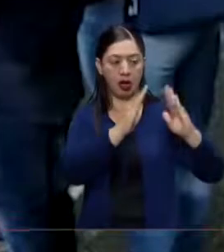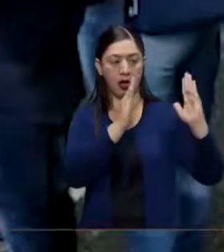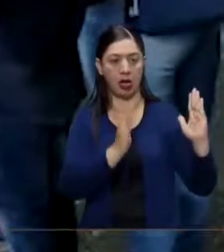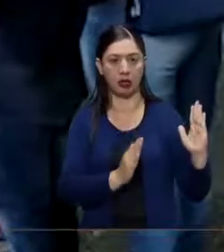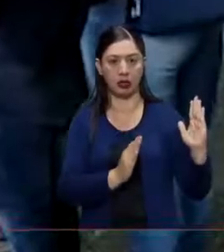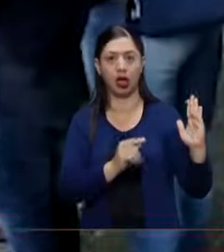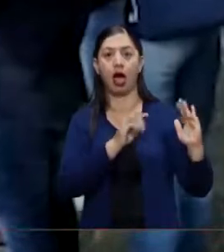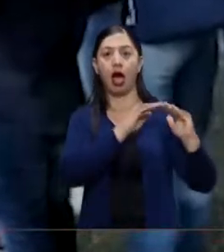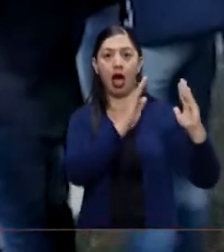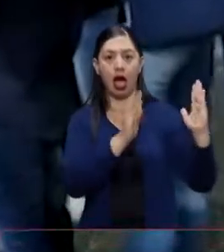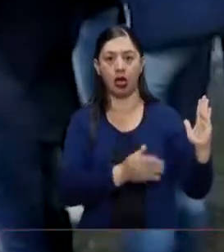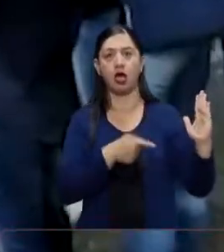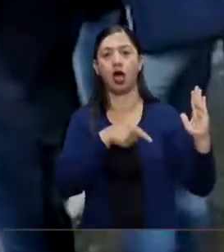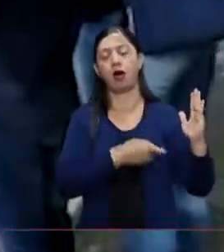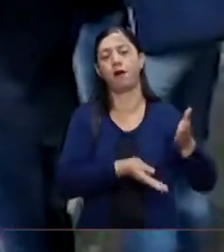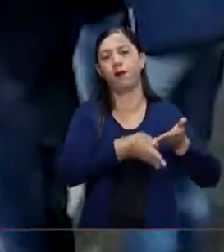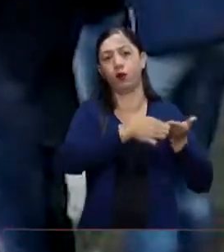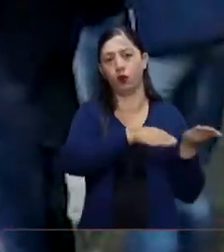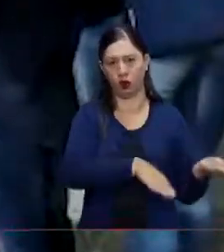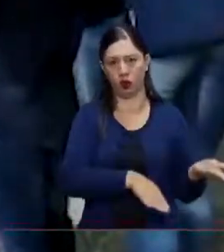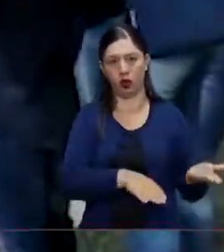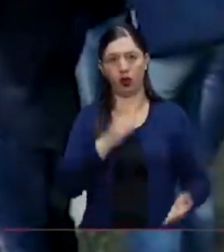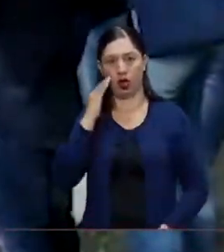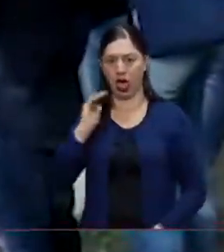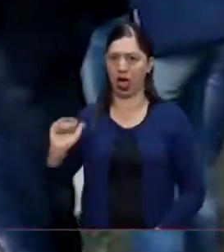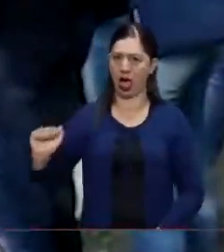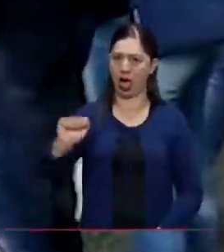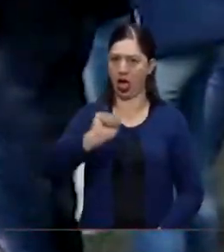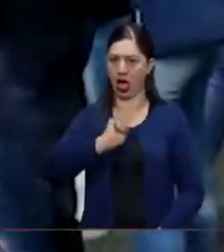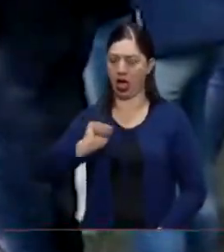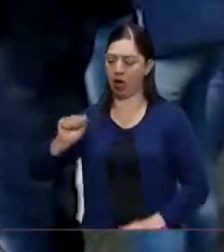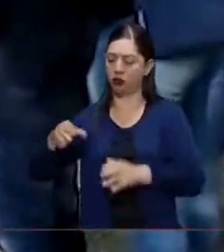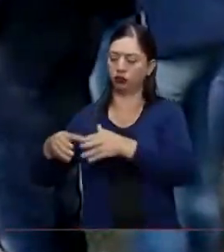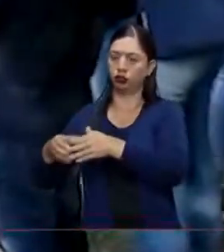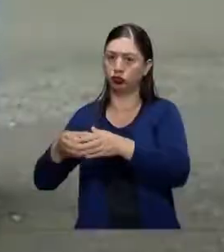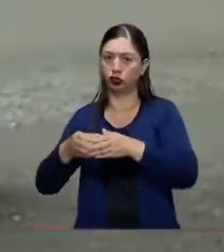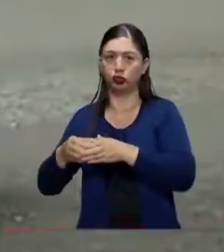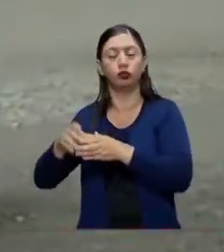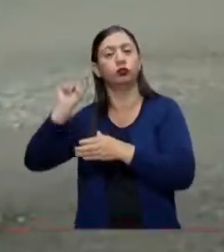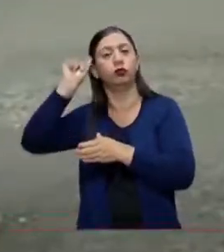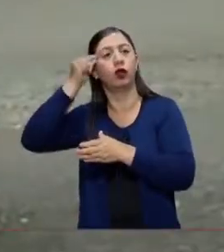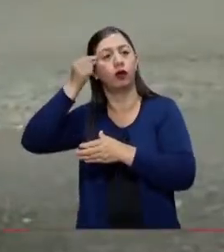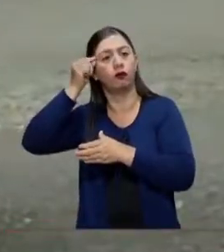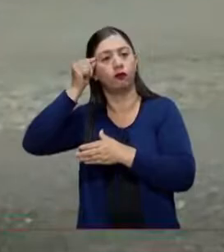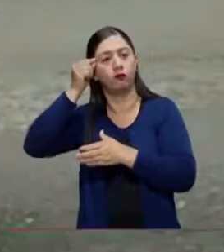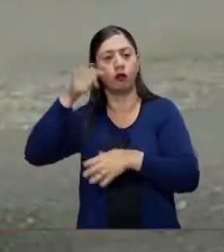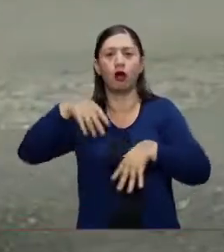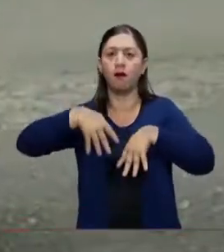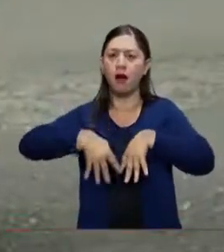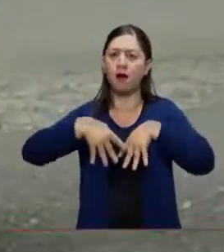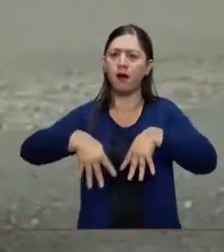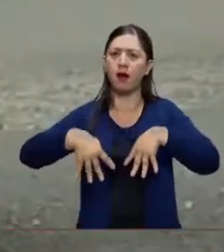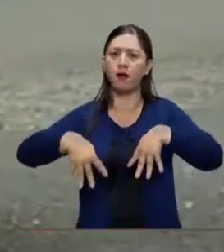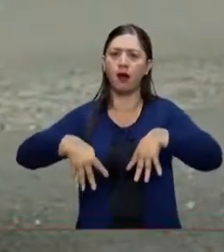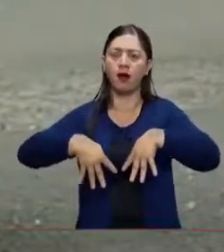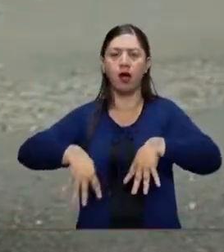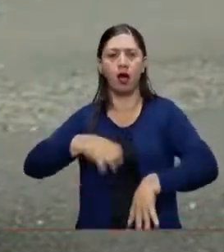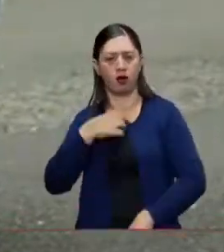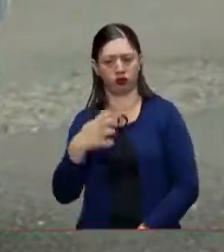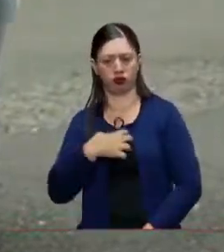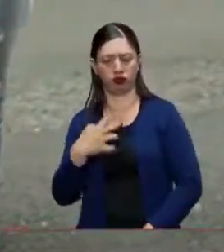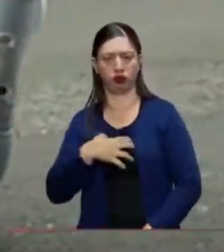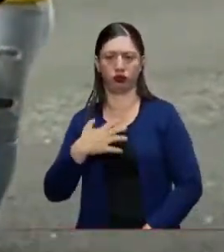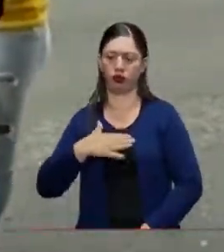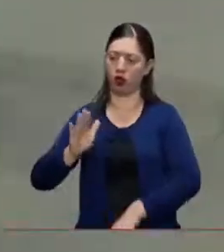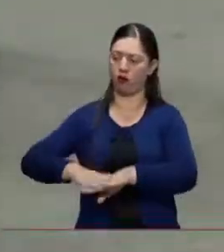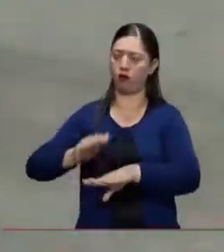vivienda perdió la vida. Por eso es que este colectivo de mujeres de Buga participó de este plantón para exigir justicia y